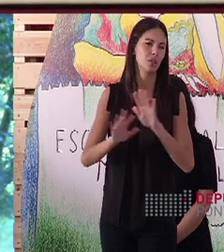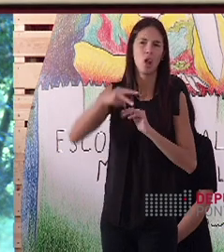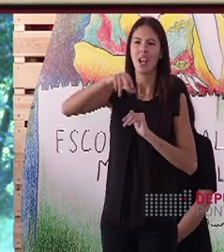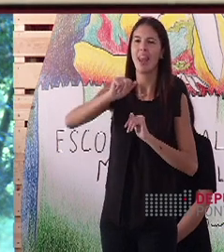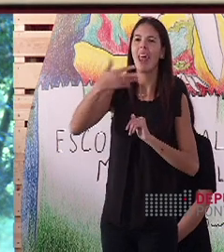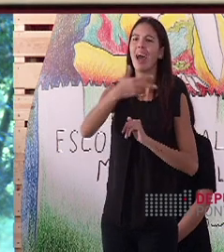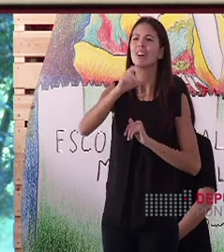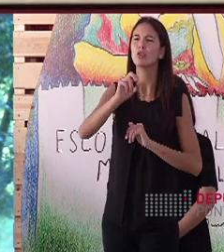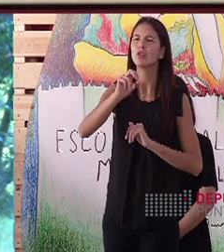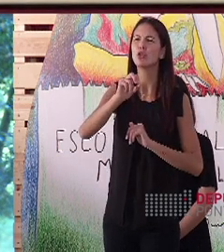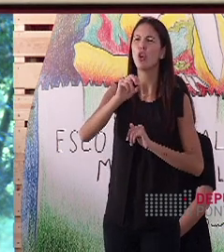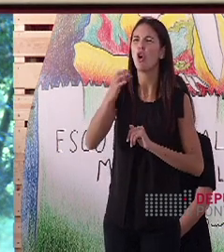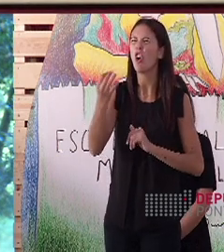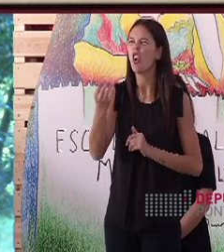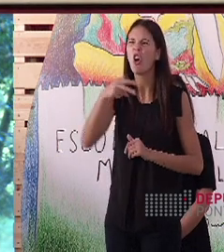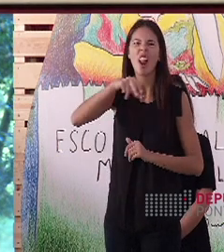Nacho